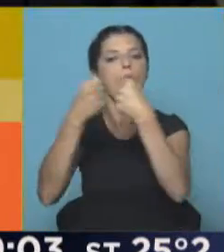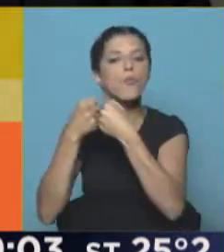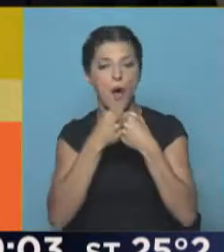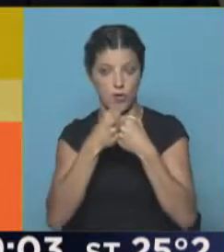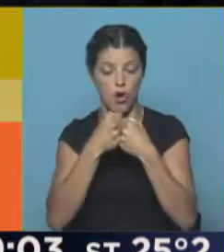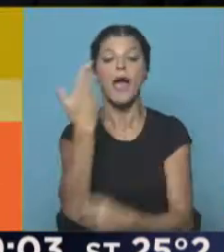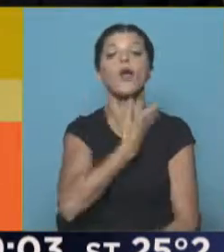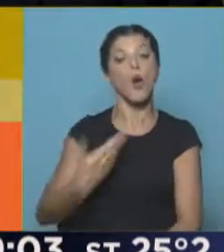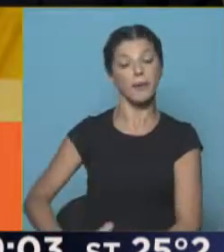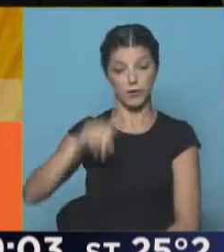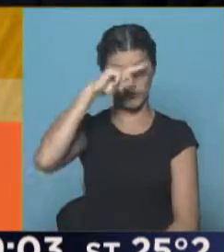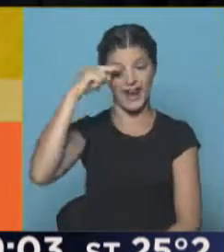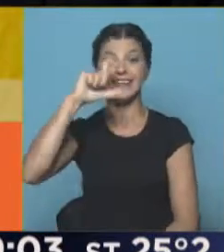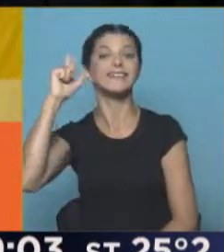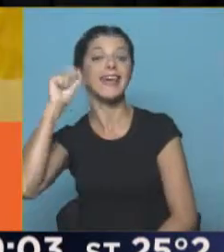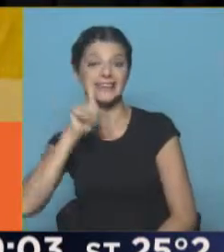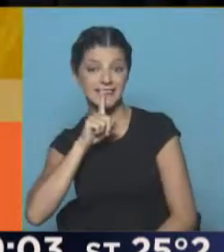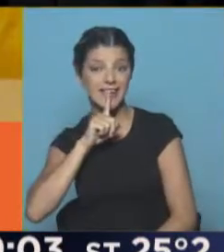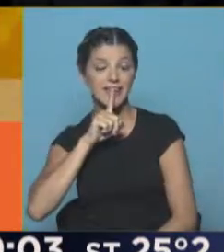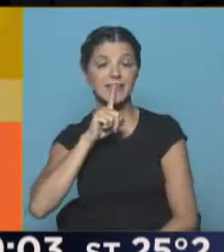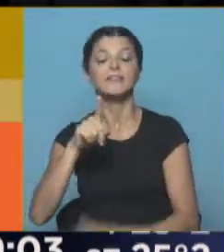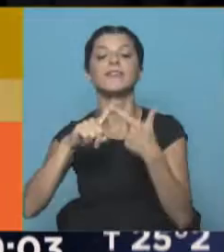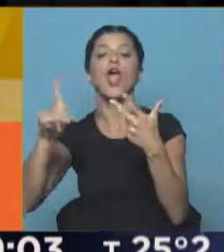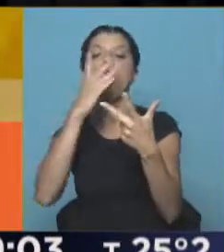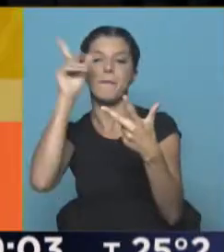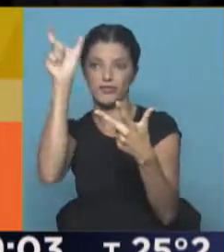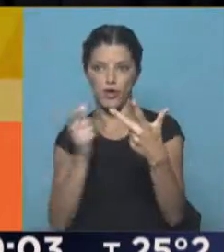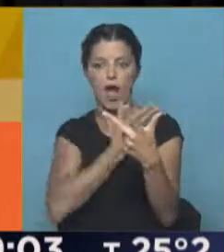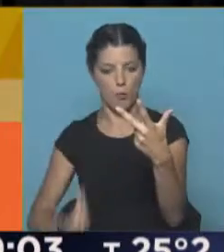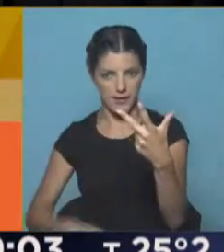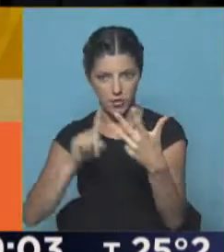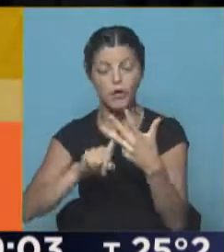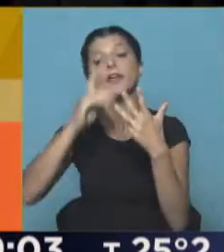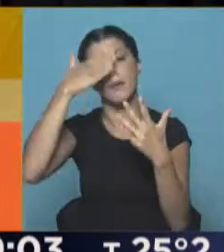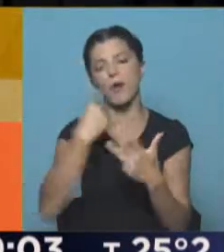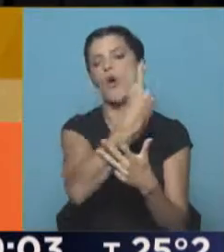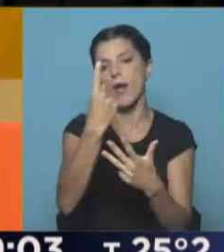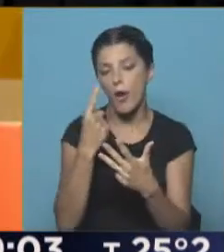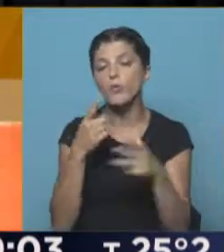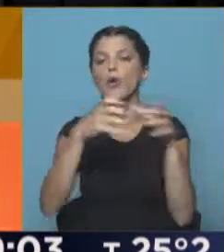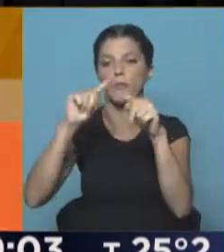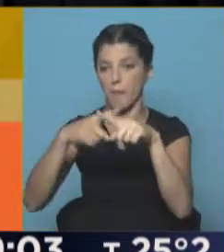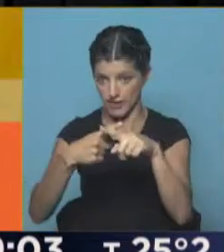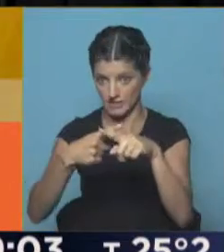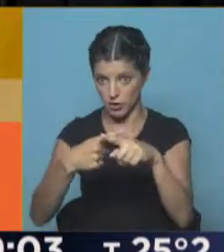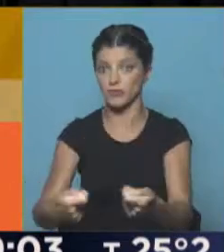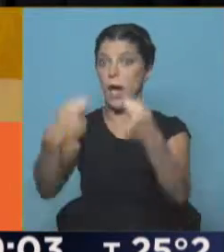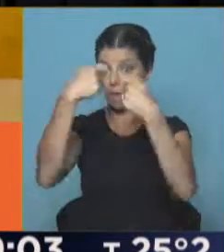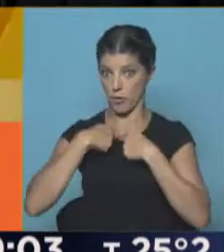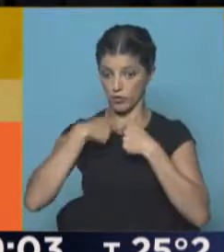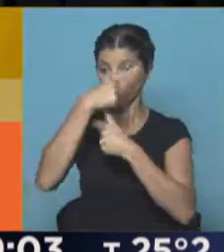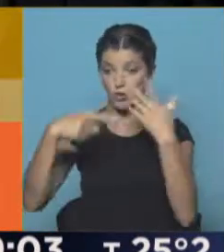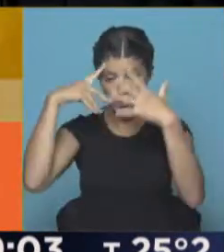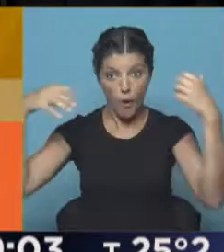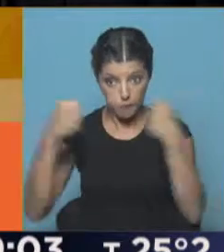Gobierno Nacional con la CGT, con los gobernadores y después, obviamente, con los partidos con representación parlamentaria para obtener